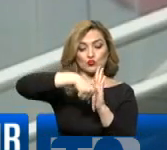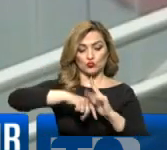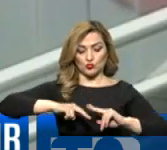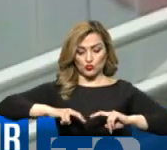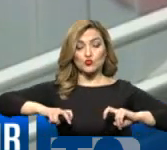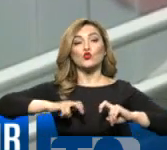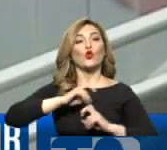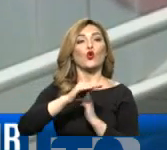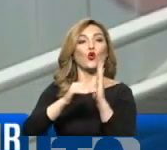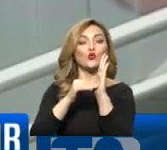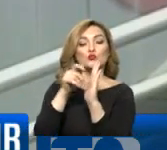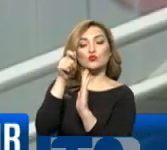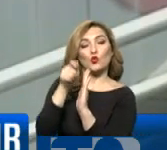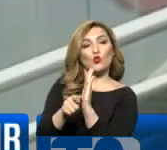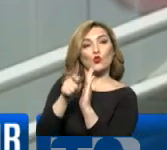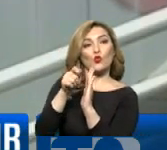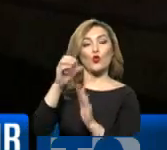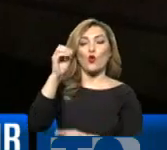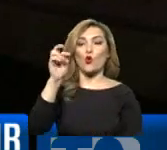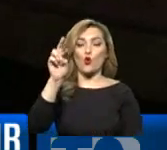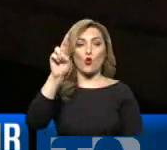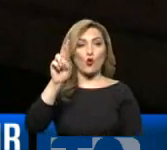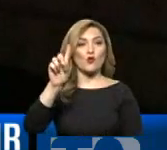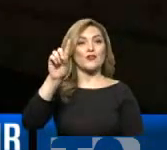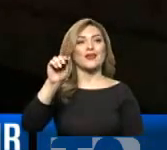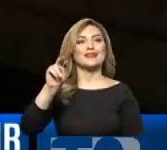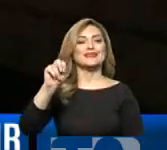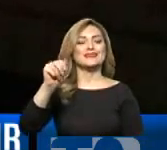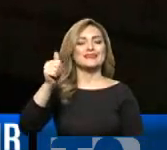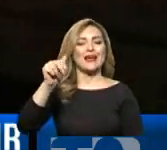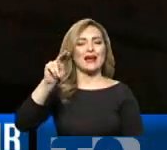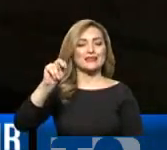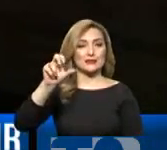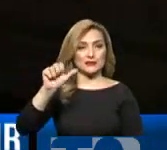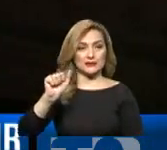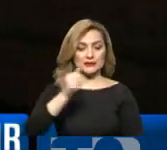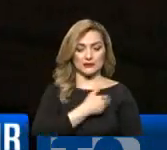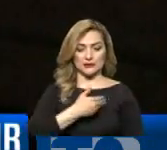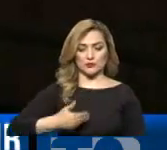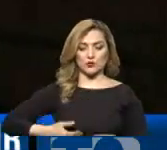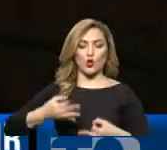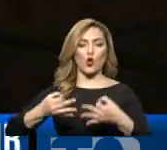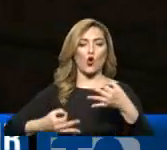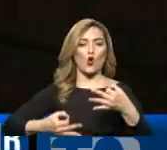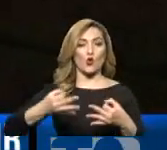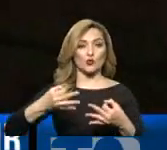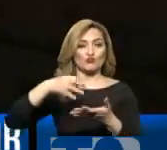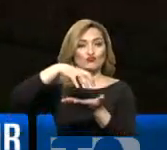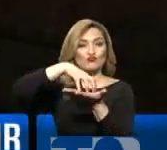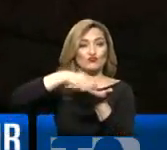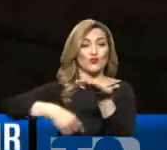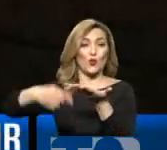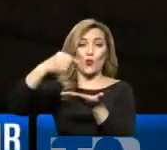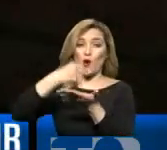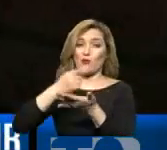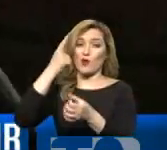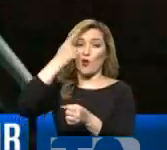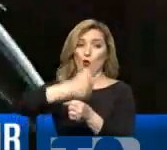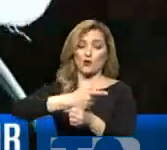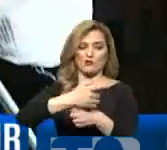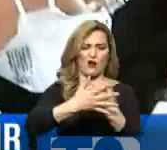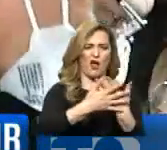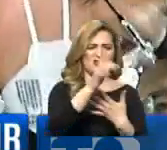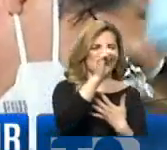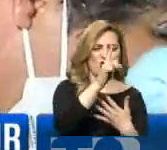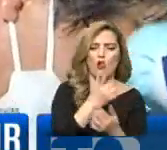en contra del juez Alfonso Ordeñana, presidente de la Corte Provincial del Guayas, quien dictó medidas alternativas a la prisión preventiva,